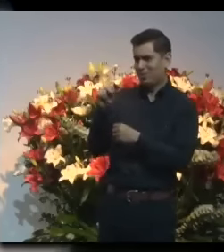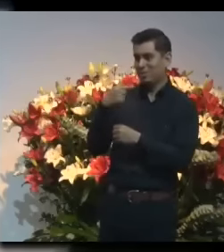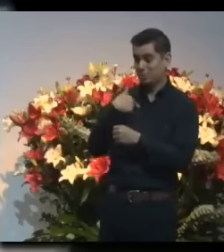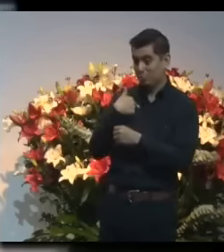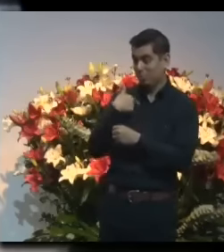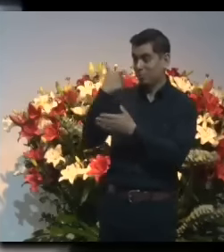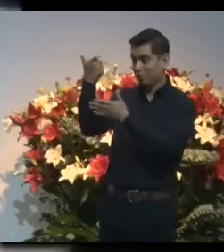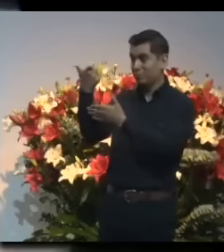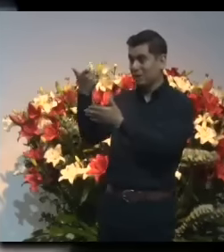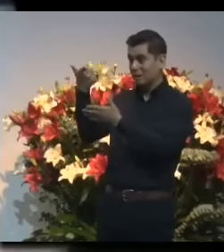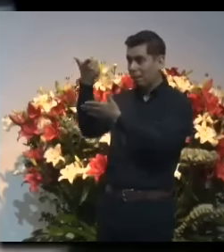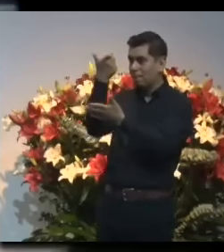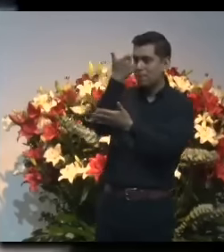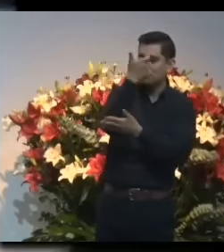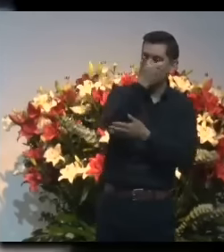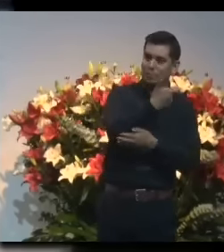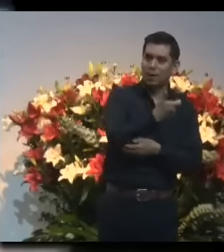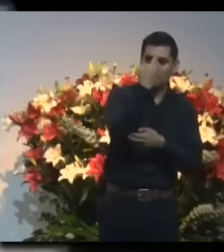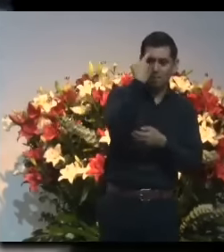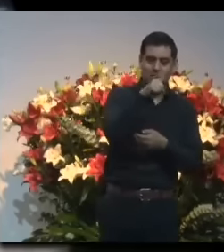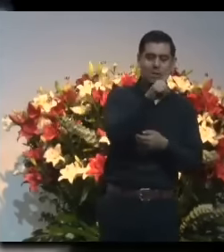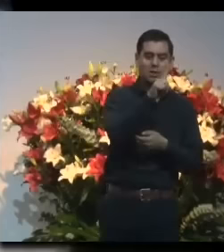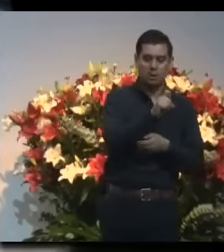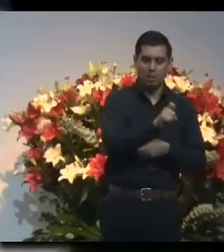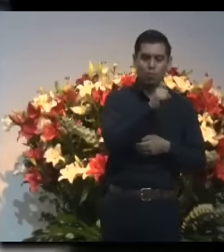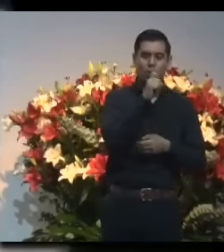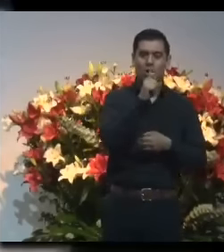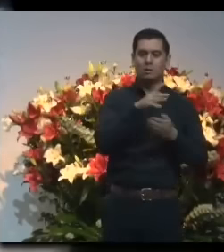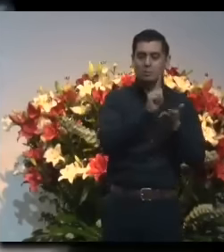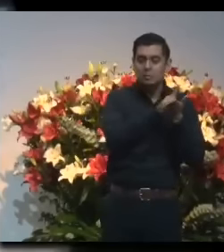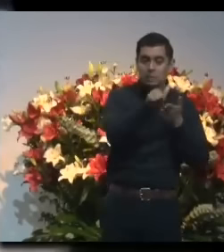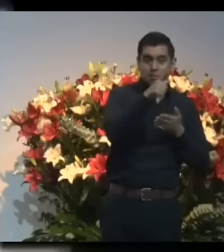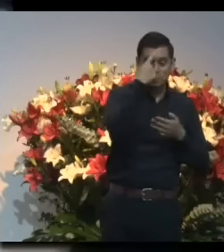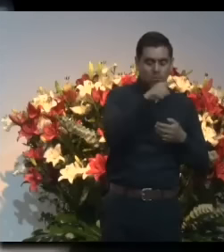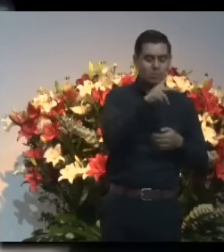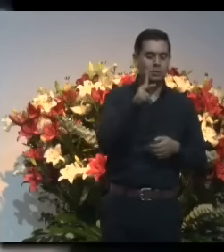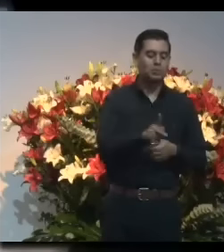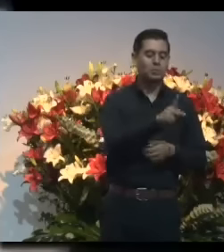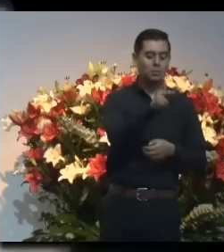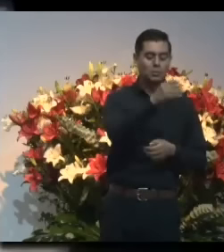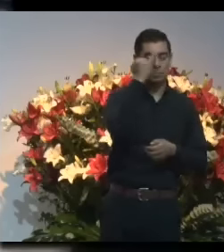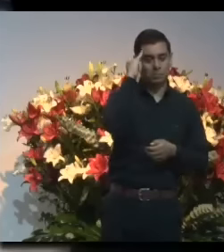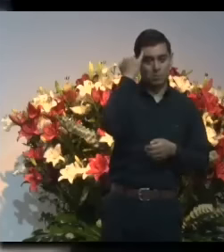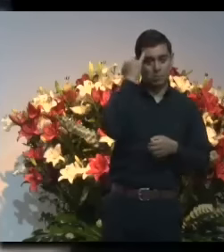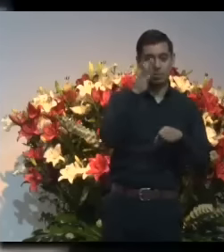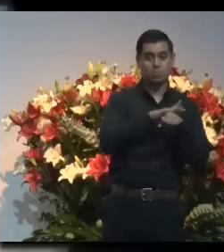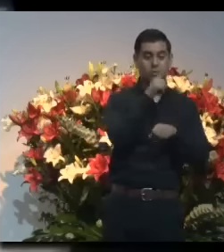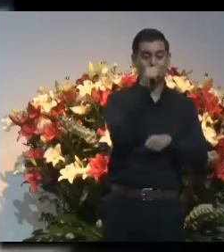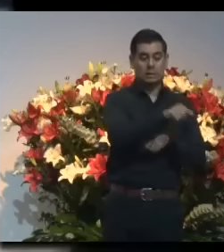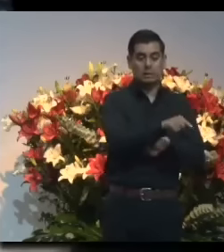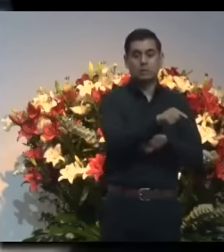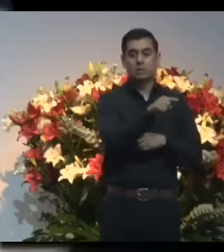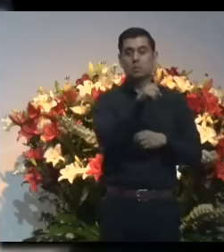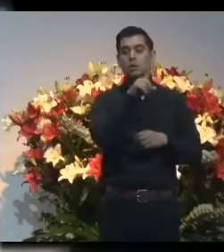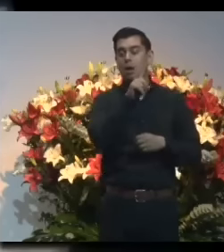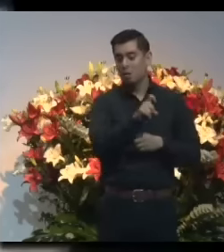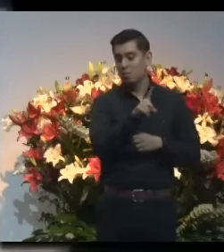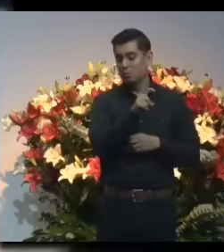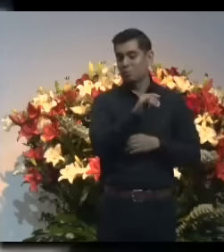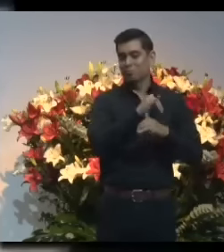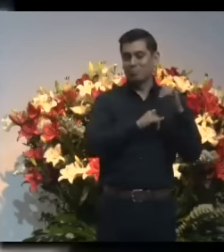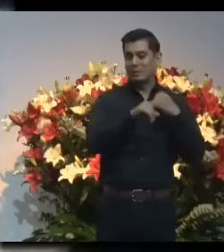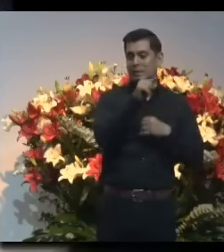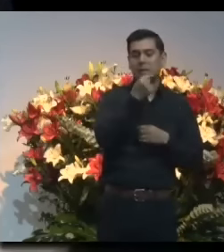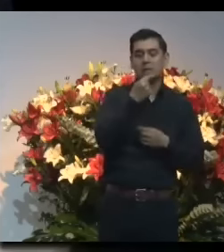Danone para llevar agua purificada a comunidades indígenas que consumían agua contaminada y que los niños